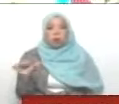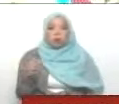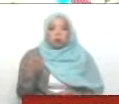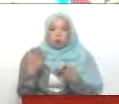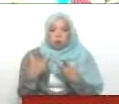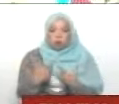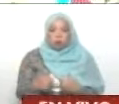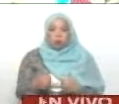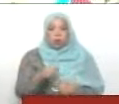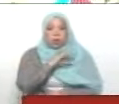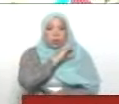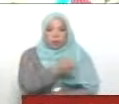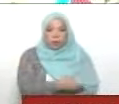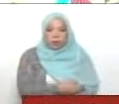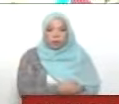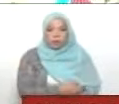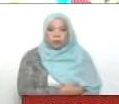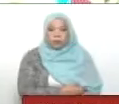administrando energías, ¿verdad?